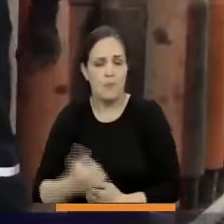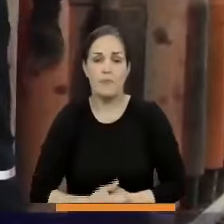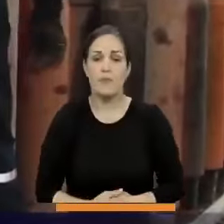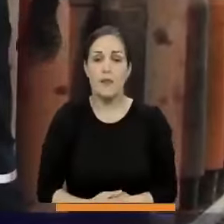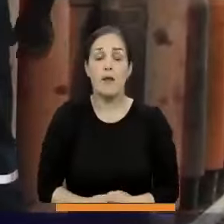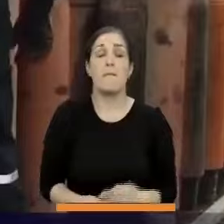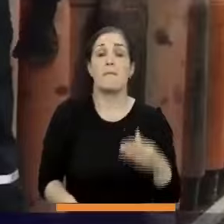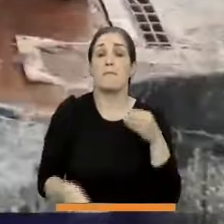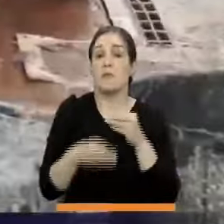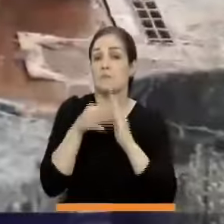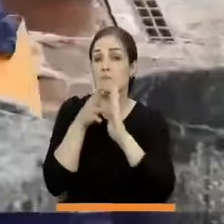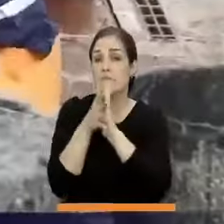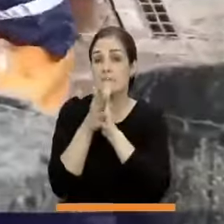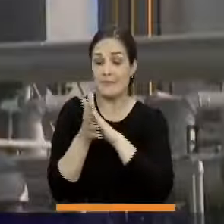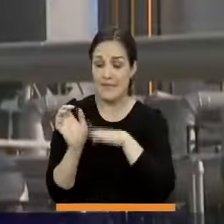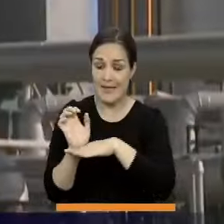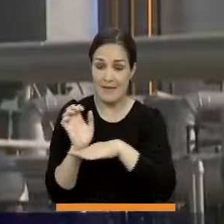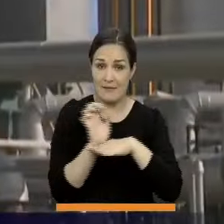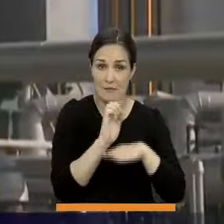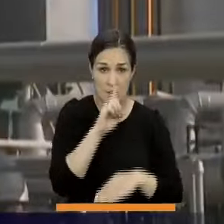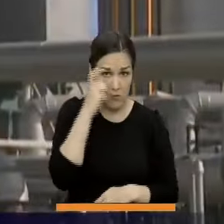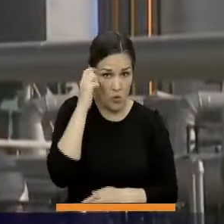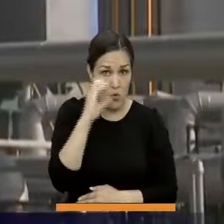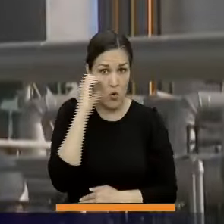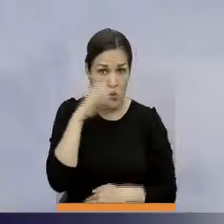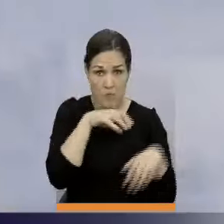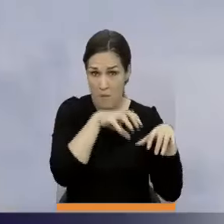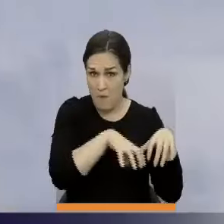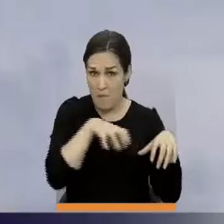las distintas entidades del gobierno nacional se les